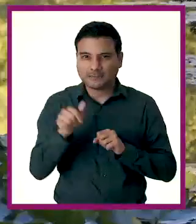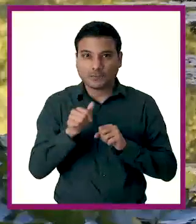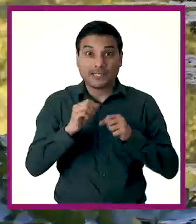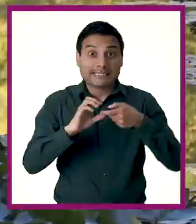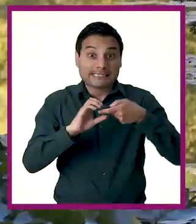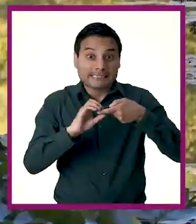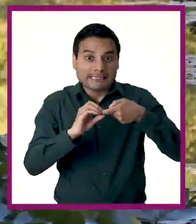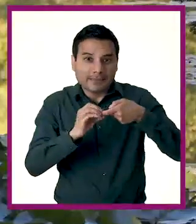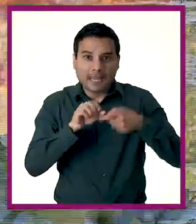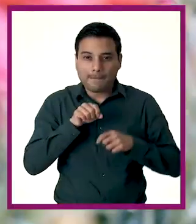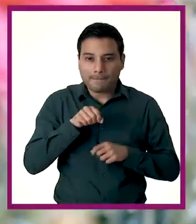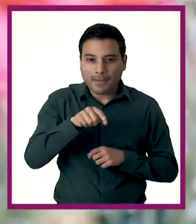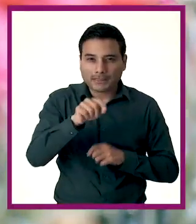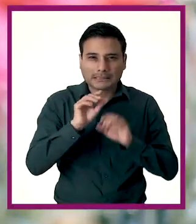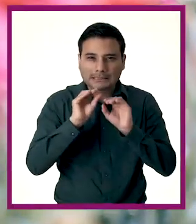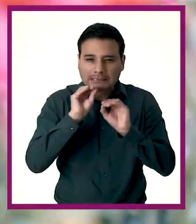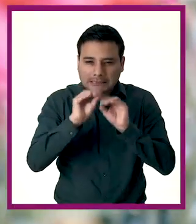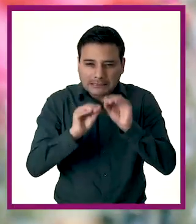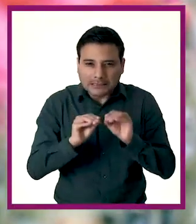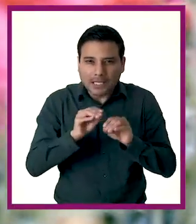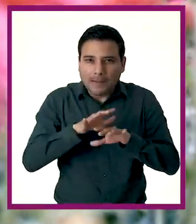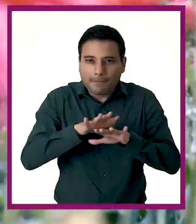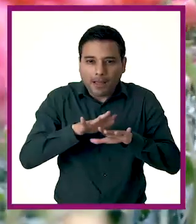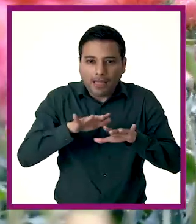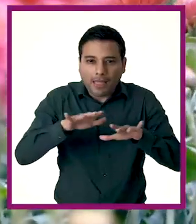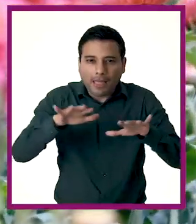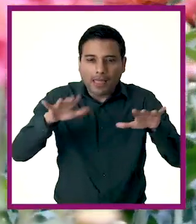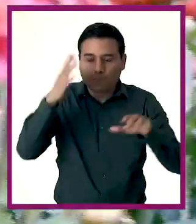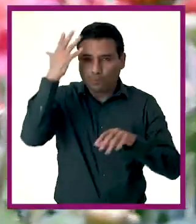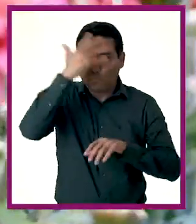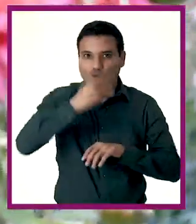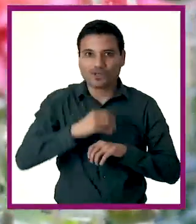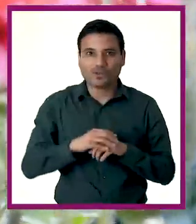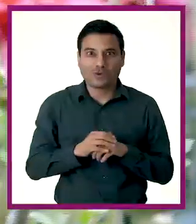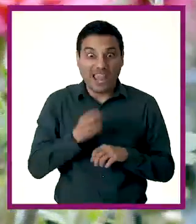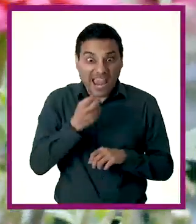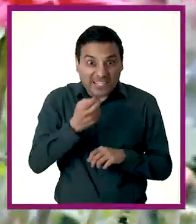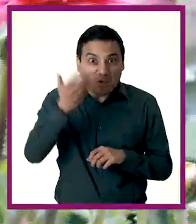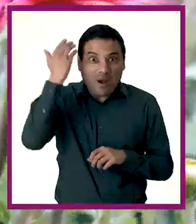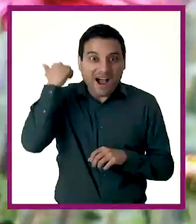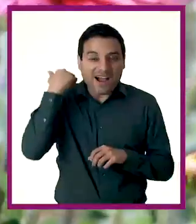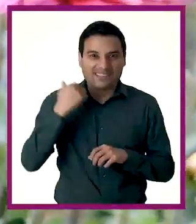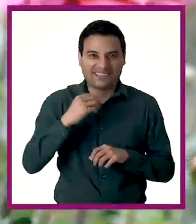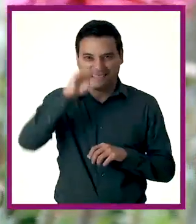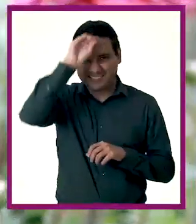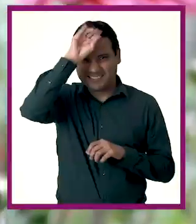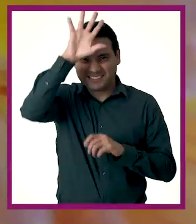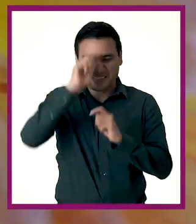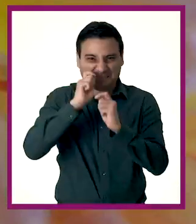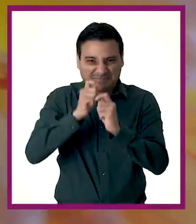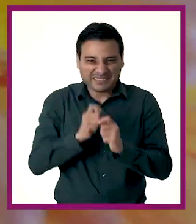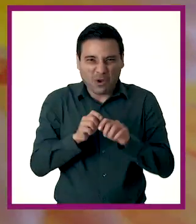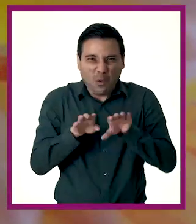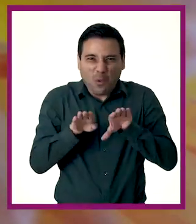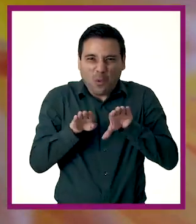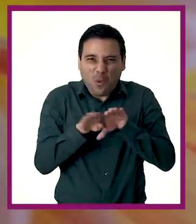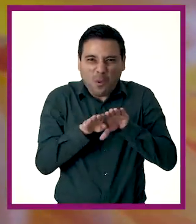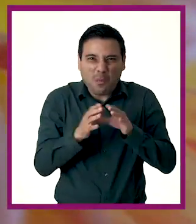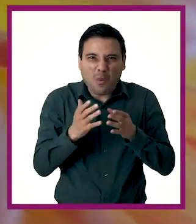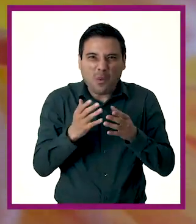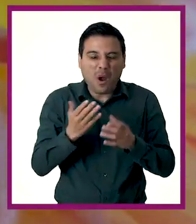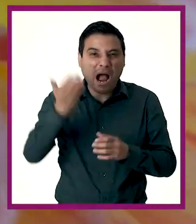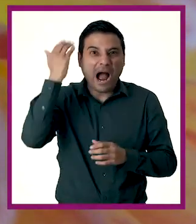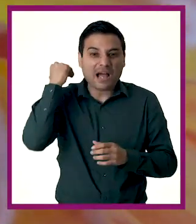semillas para que se cubriera. No pudieras creer que esto era prácticamente una mina